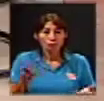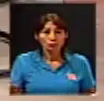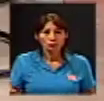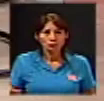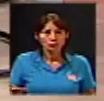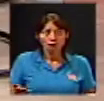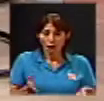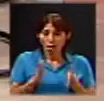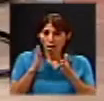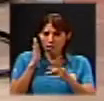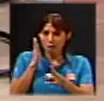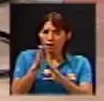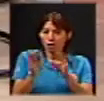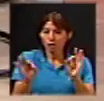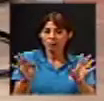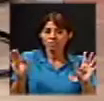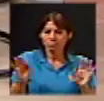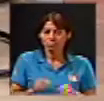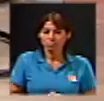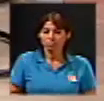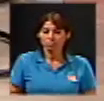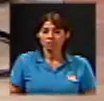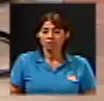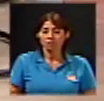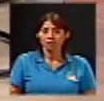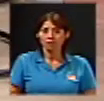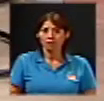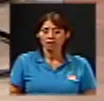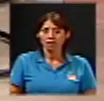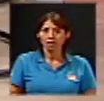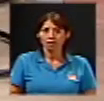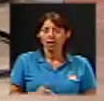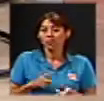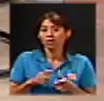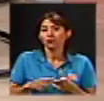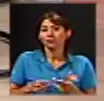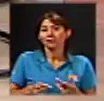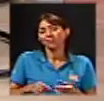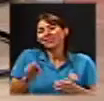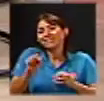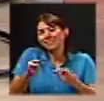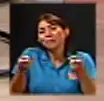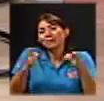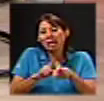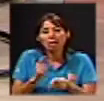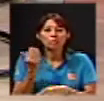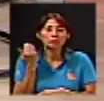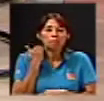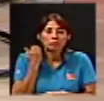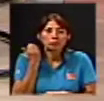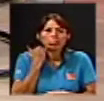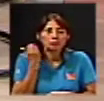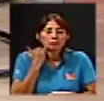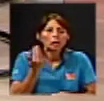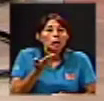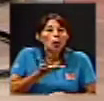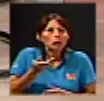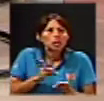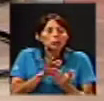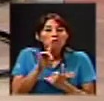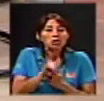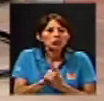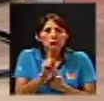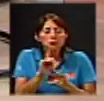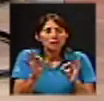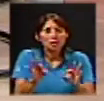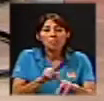Sí. Ha caminado bien. Entonces, desde que han metido las patas en cositas de proyectos y cosas que no han hecho bien, pero